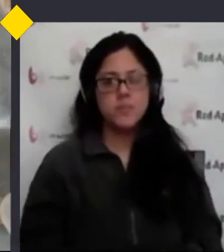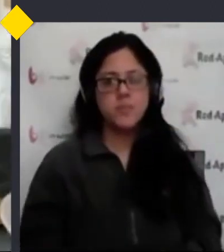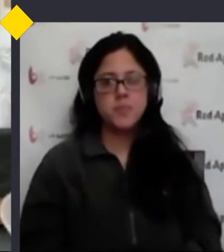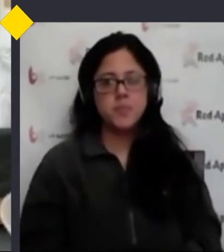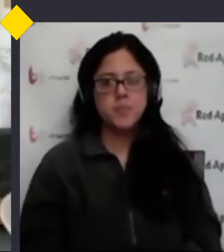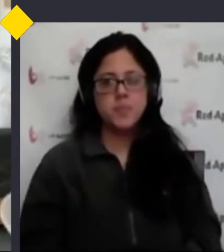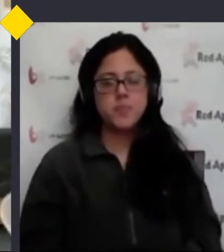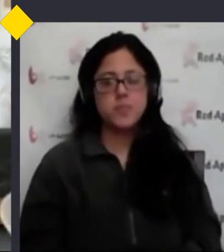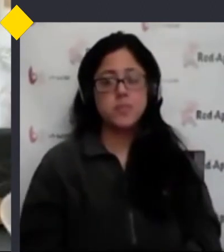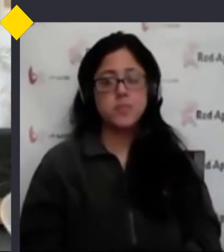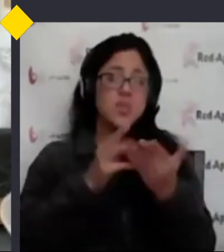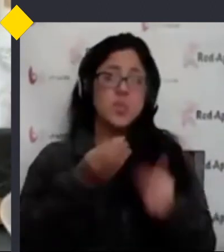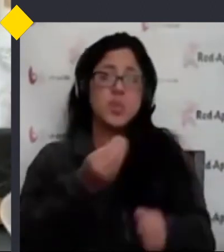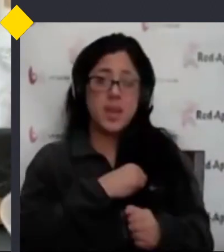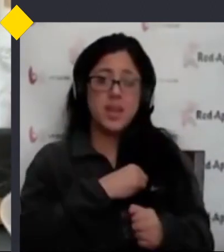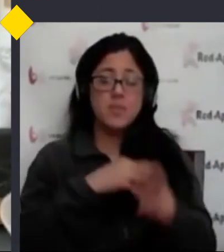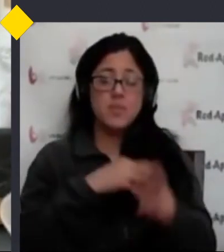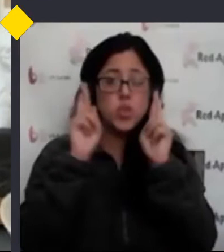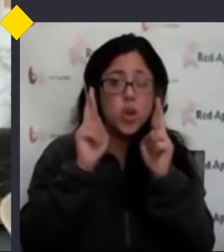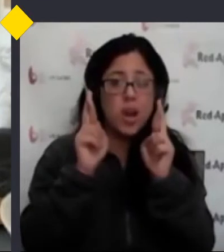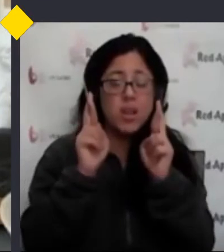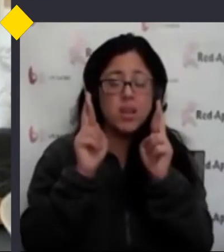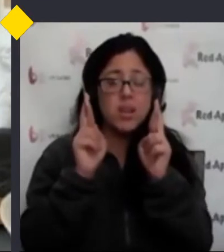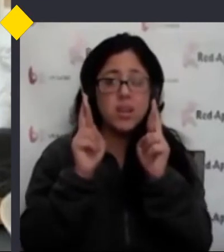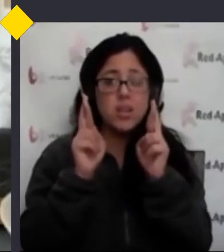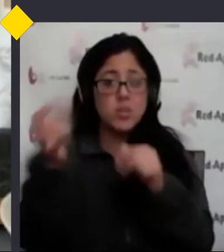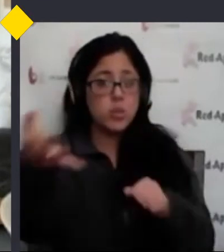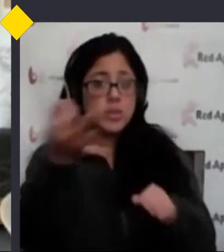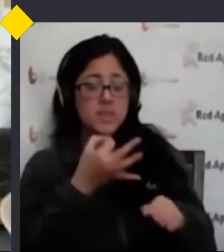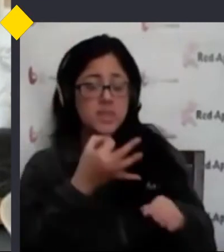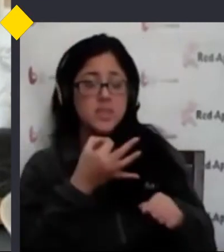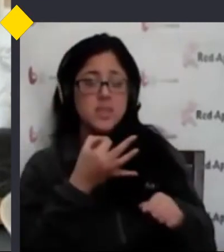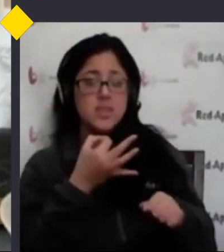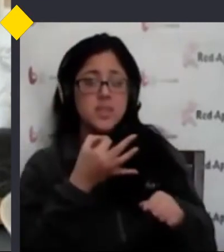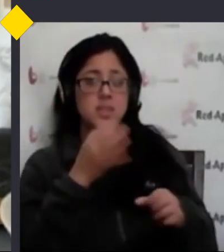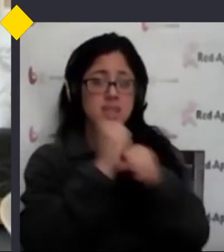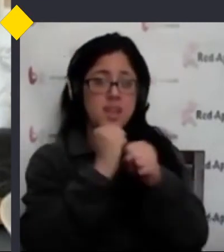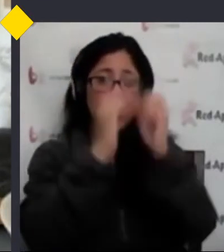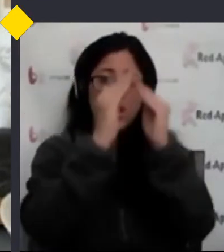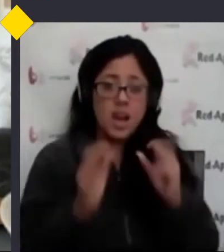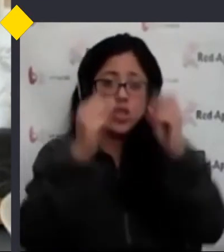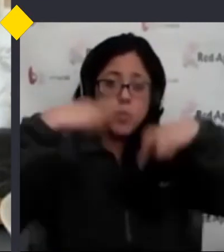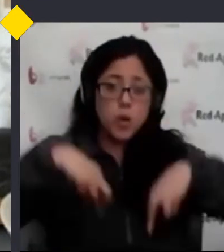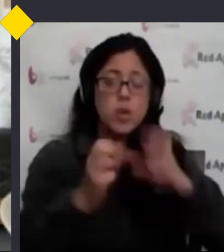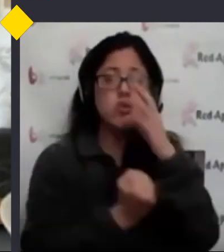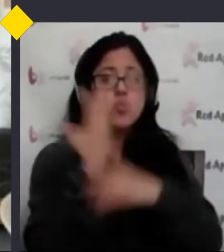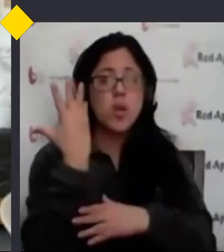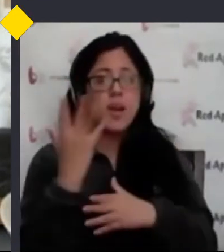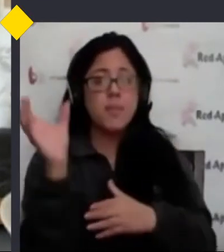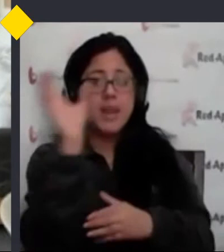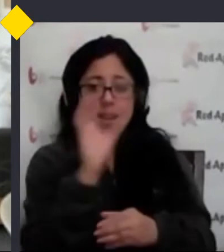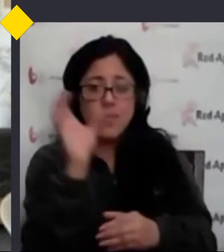pena es que no sé, y que ojalá, como dijiste al principio de esta conversación, el teletrabajo sea una oportunidad nueva para buscar talento